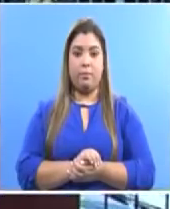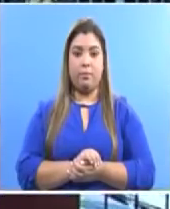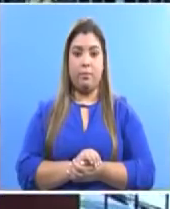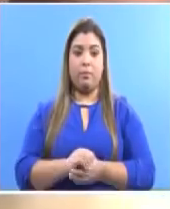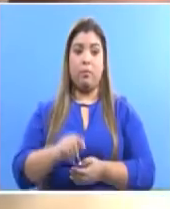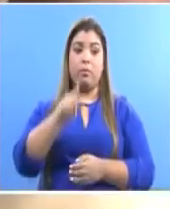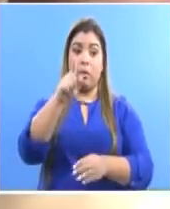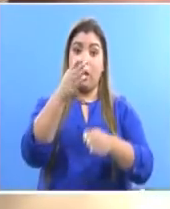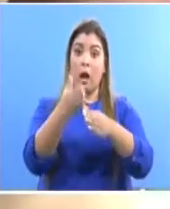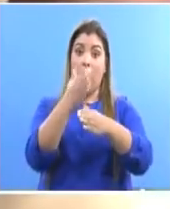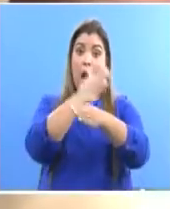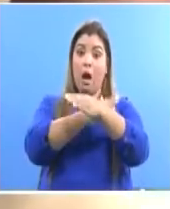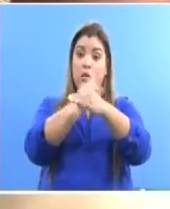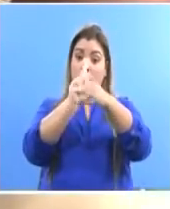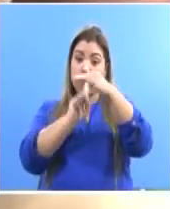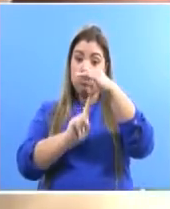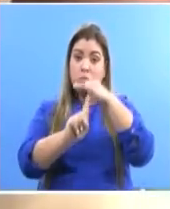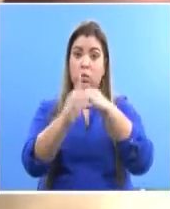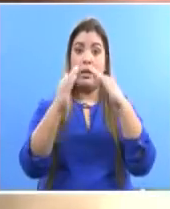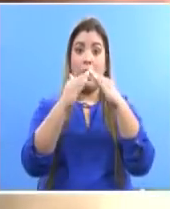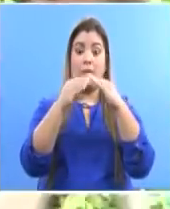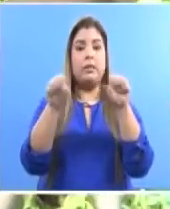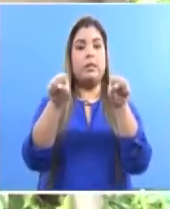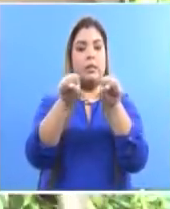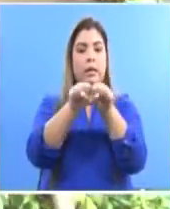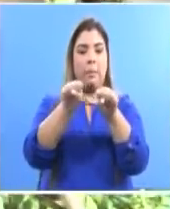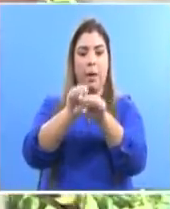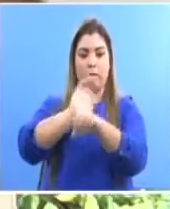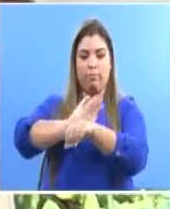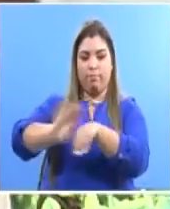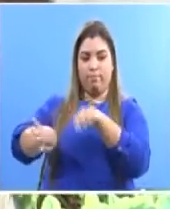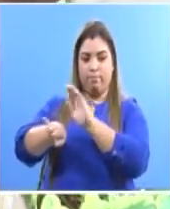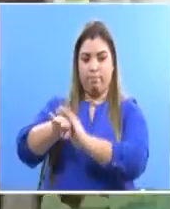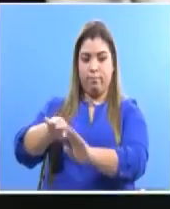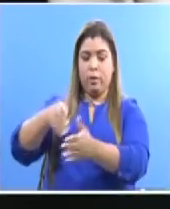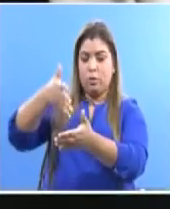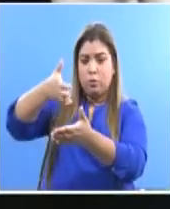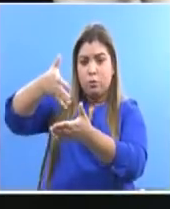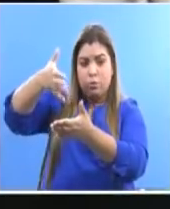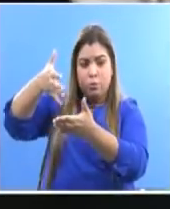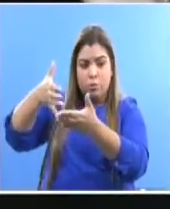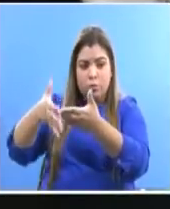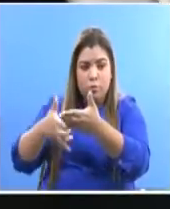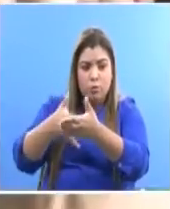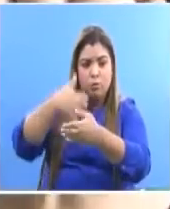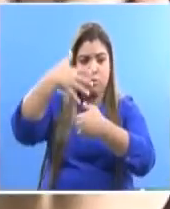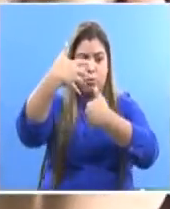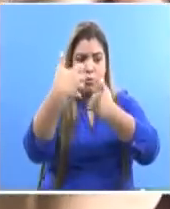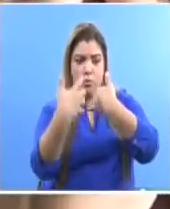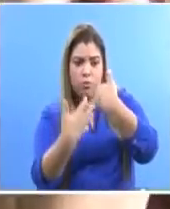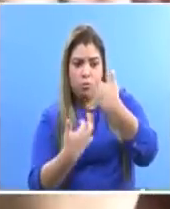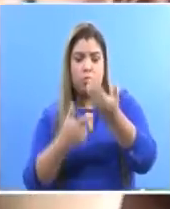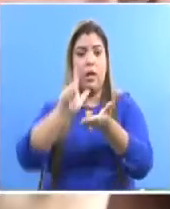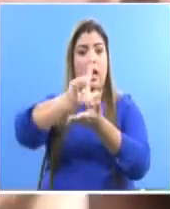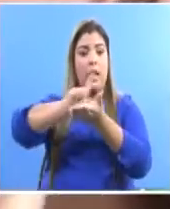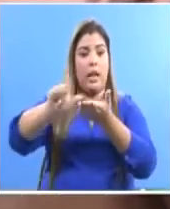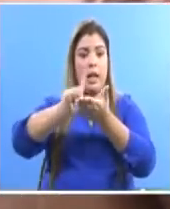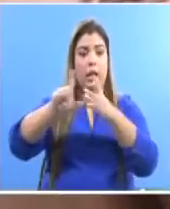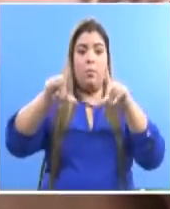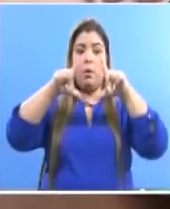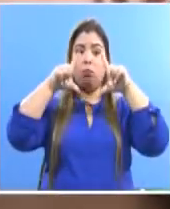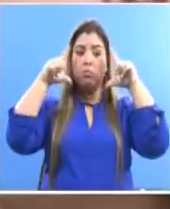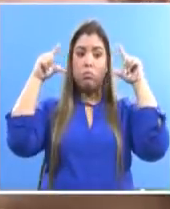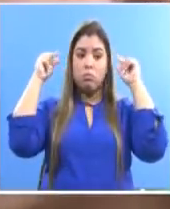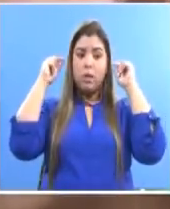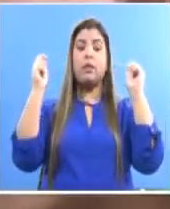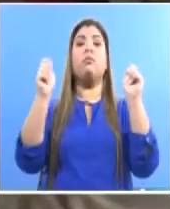Antes de entrar, quítate los zapatos en la puerta, límpialos y colócales alcohol por arriba y abajo. También hazlo con